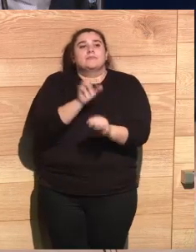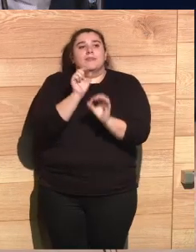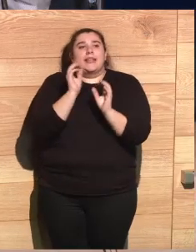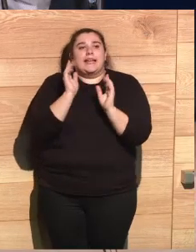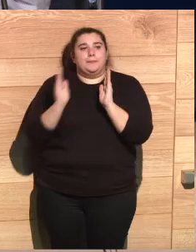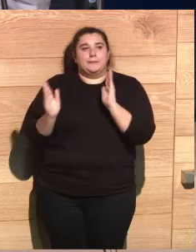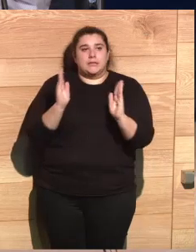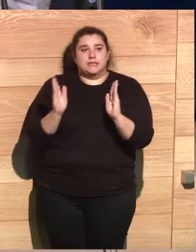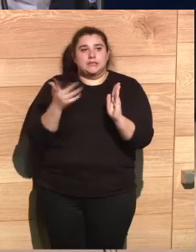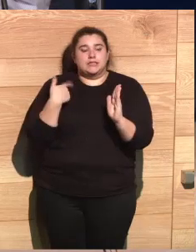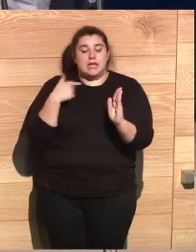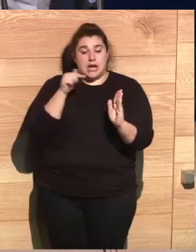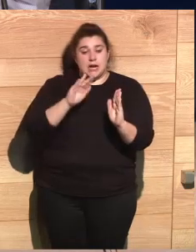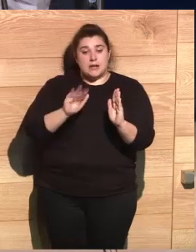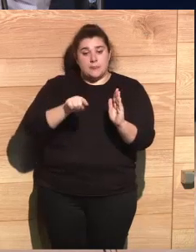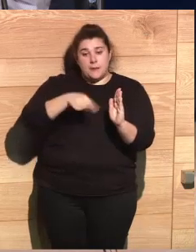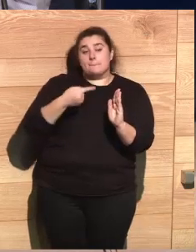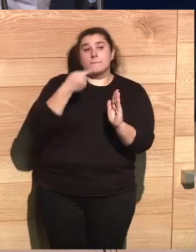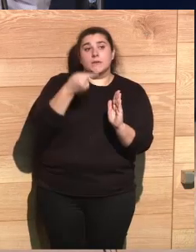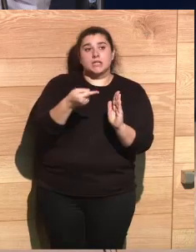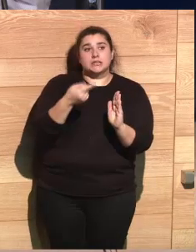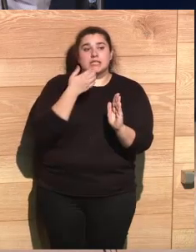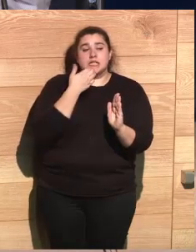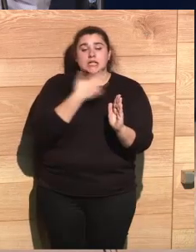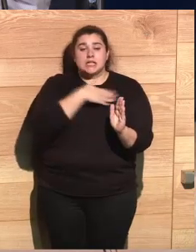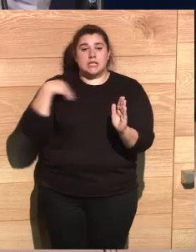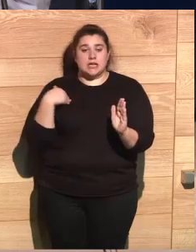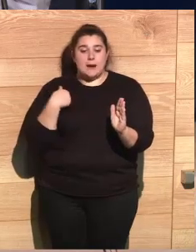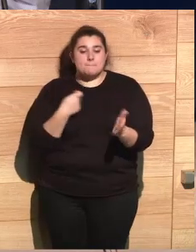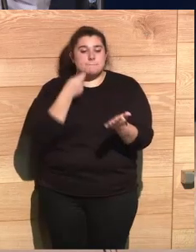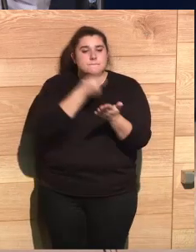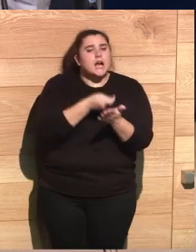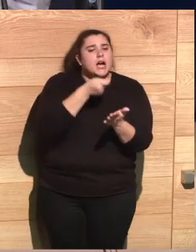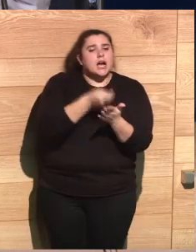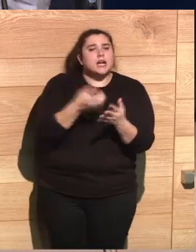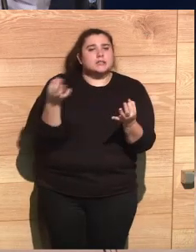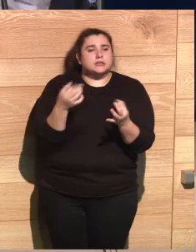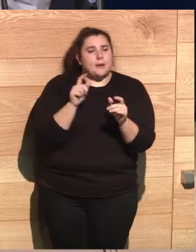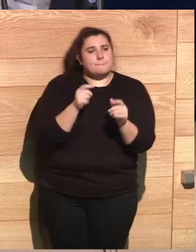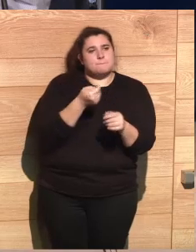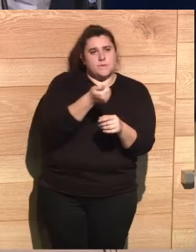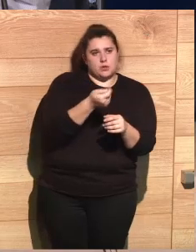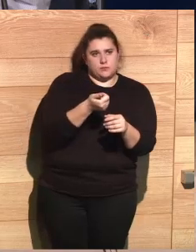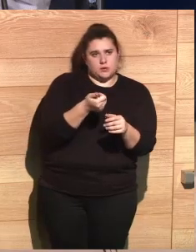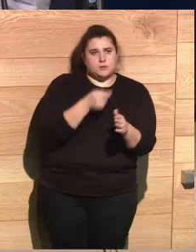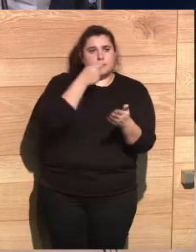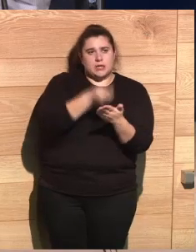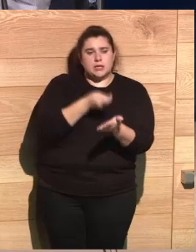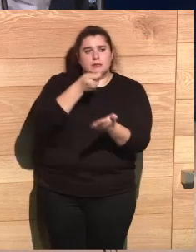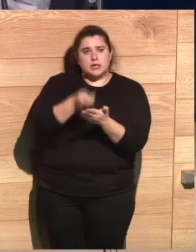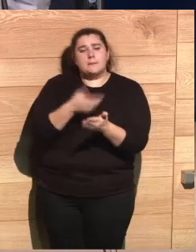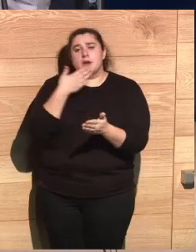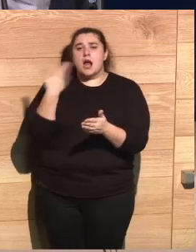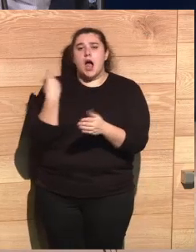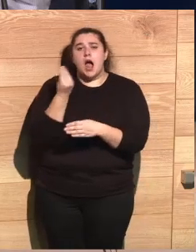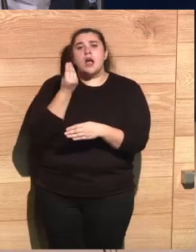Y encima de ese modelo, encima de ese videojuego, tú tienes que, si quieres, pagar pequeñas cantidades para mejorar